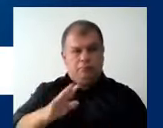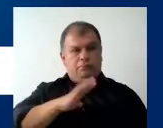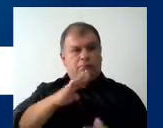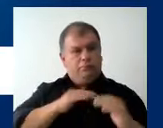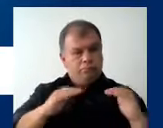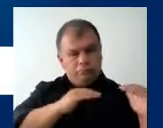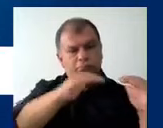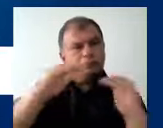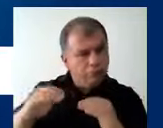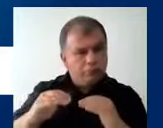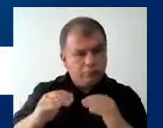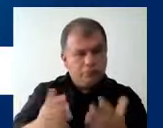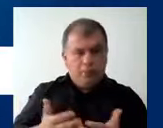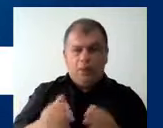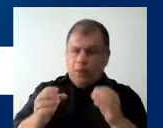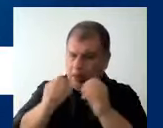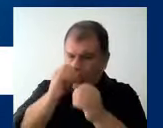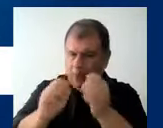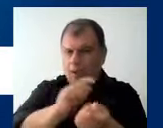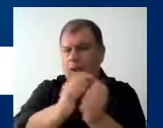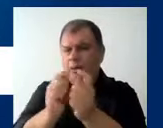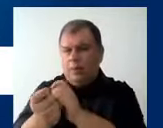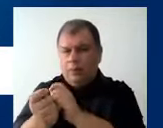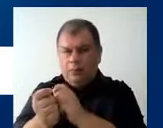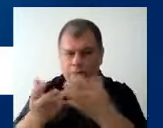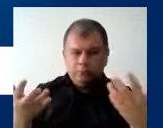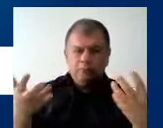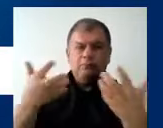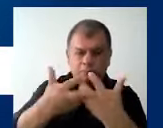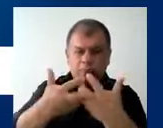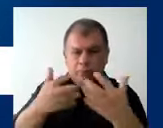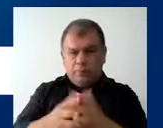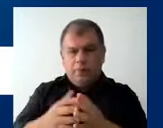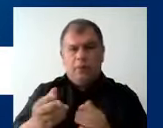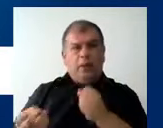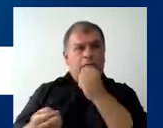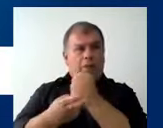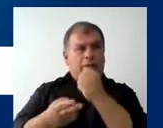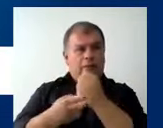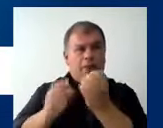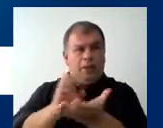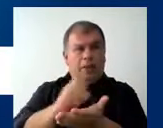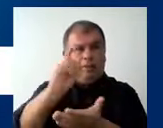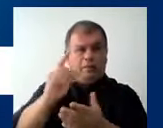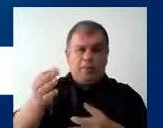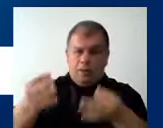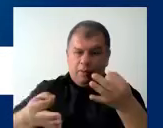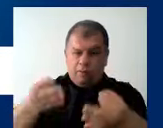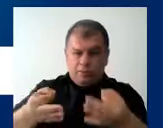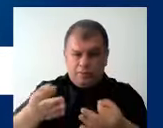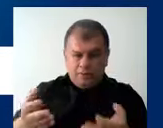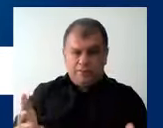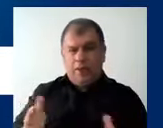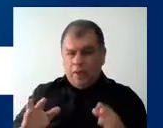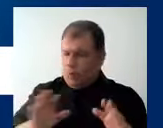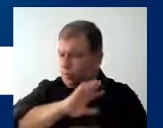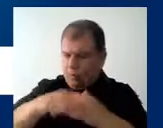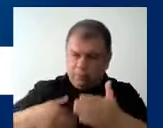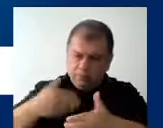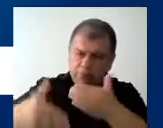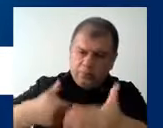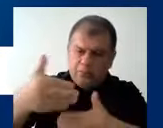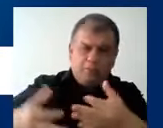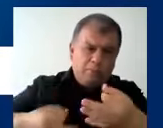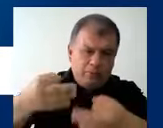adecuado, brindar ajustes, garantizar, por ejemplo, en el ámbito de la administración de justicia, garantizar ajustes en los procedimientos